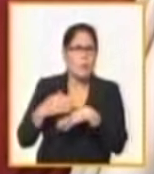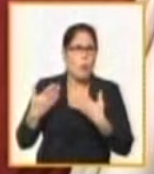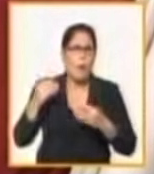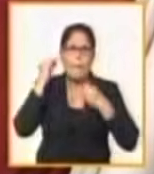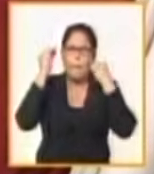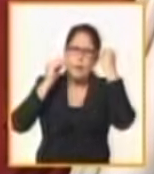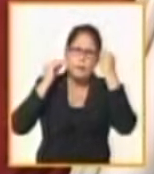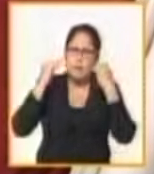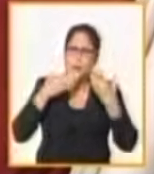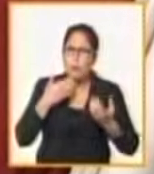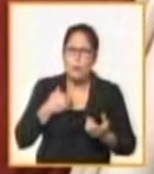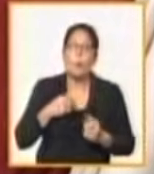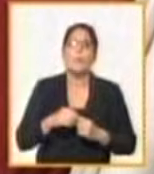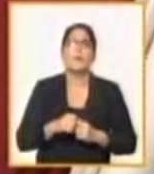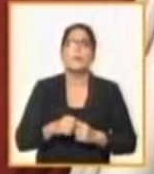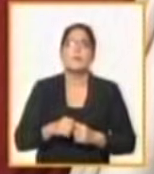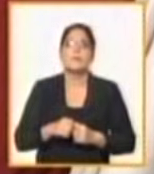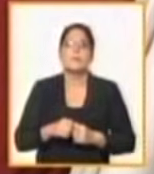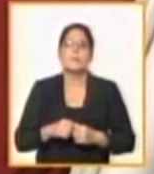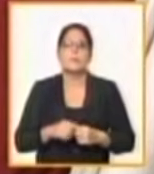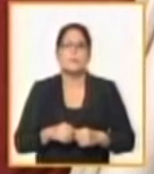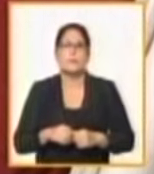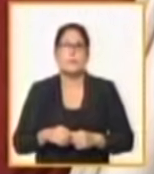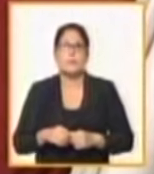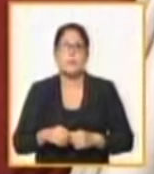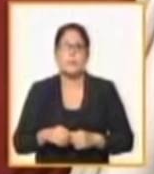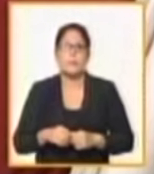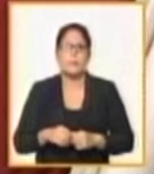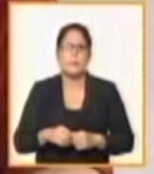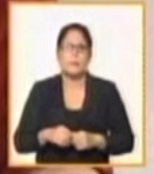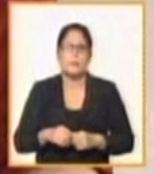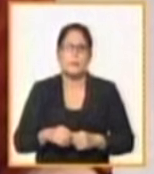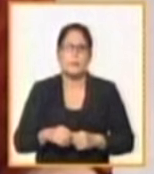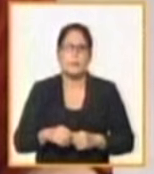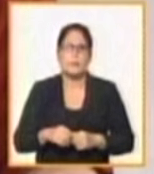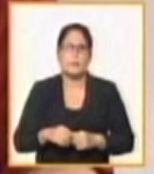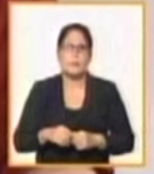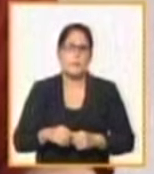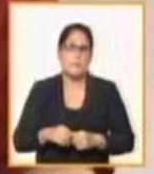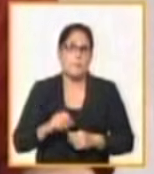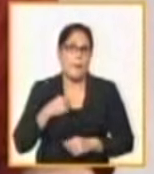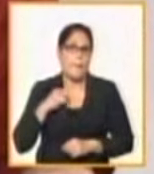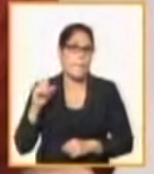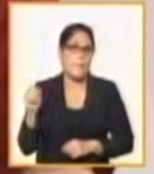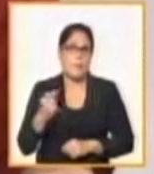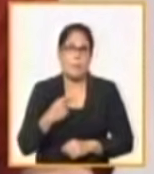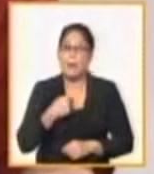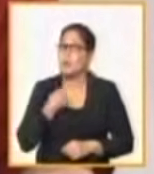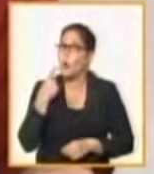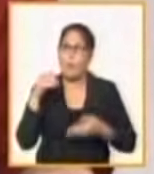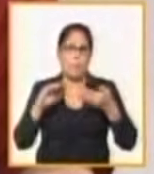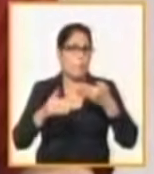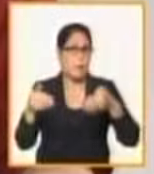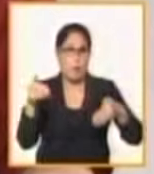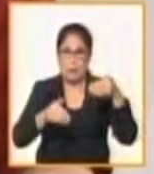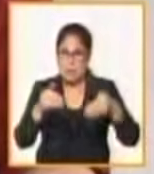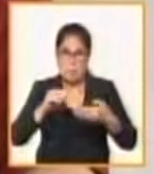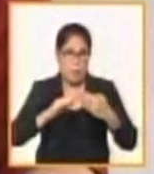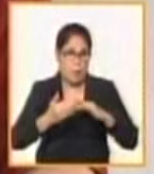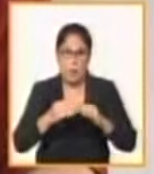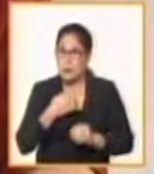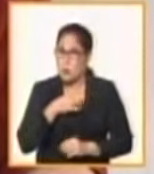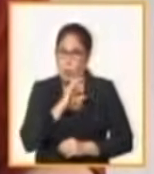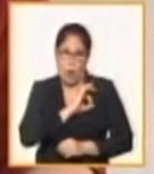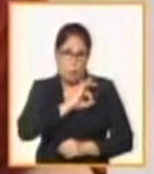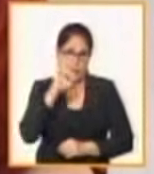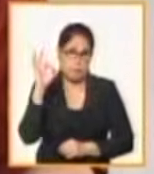reflexión, aquella intervención de Fidel más que discurso? Bueno, en primer lugar, yo no participé en ningún debate, porque yo no era